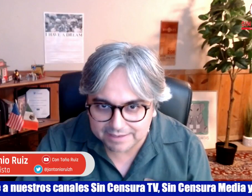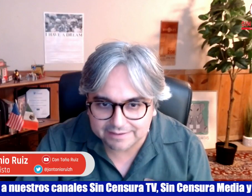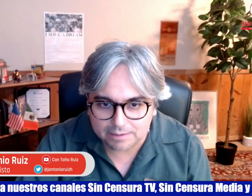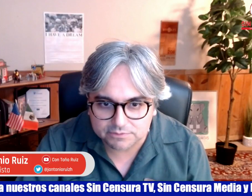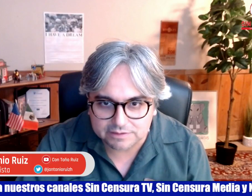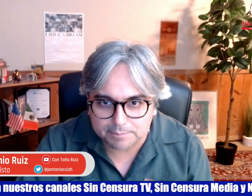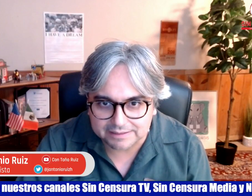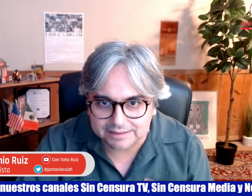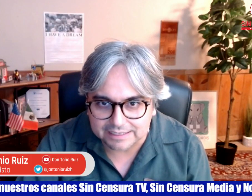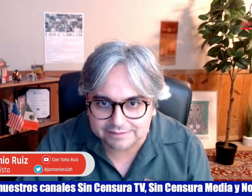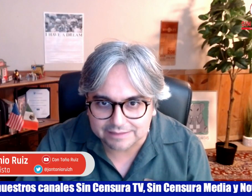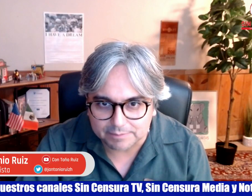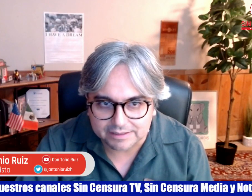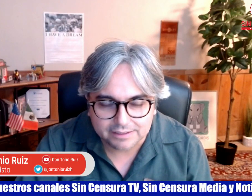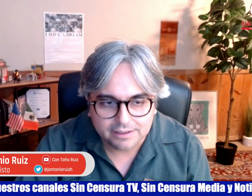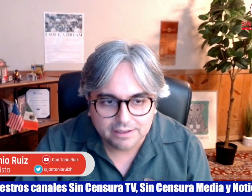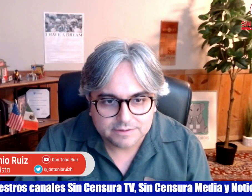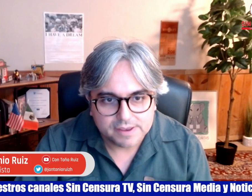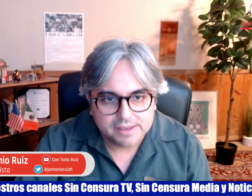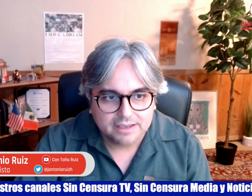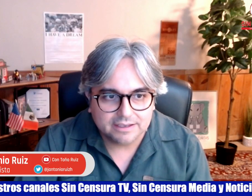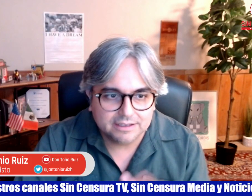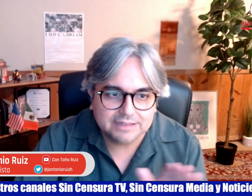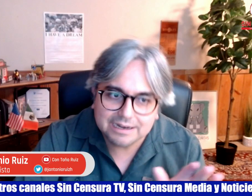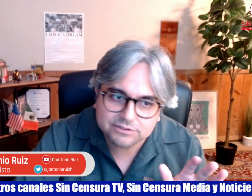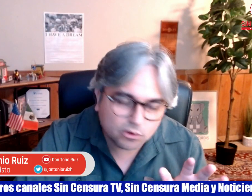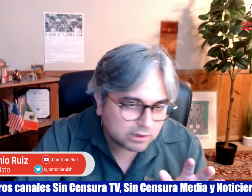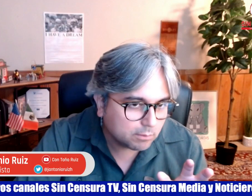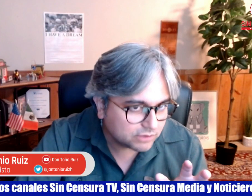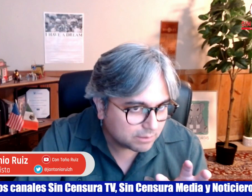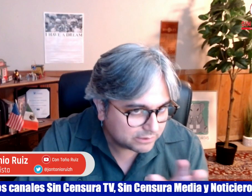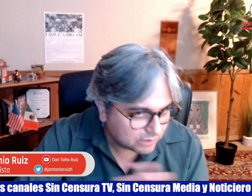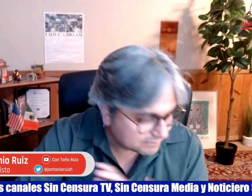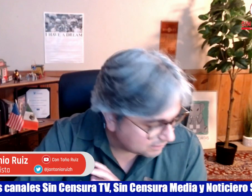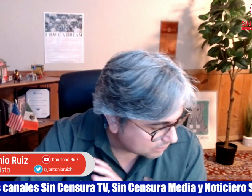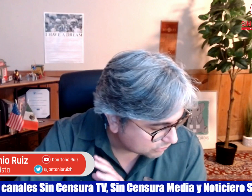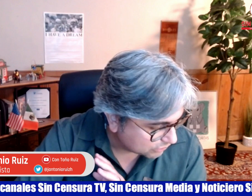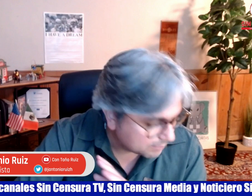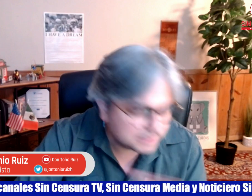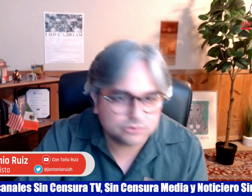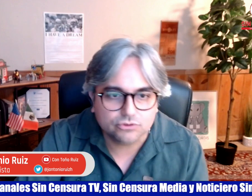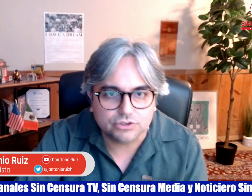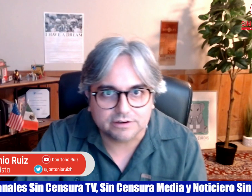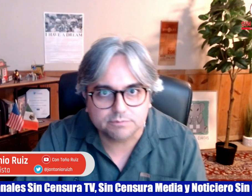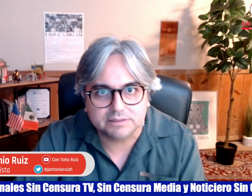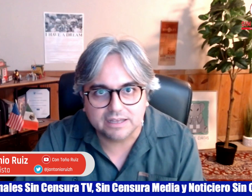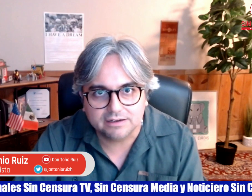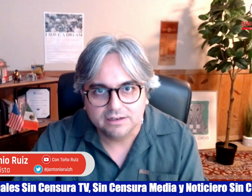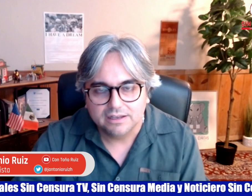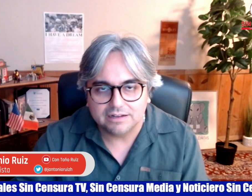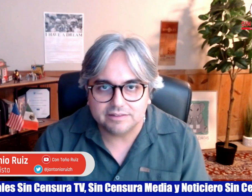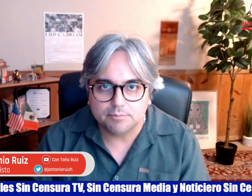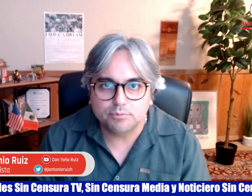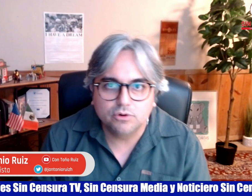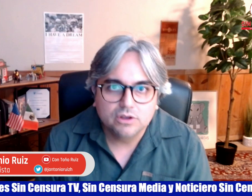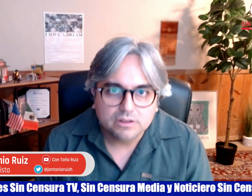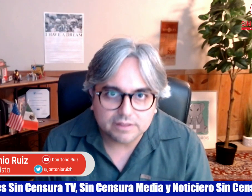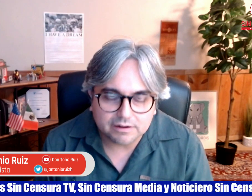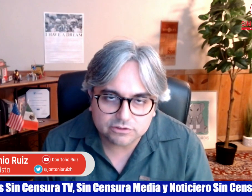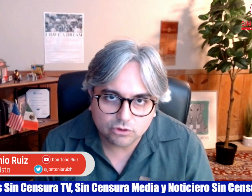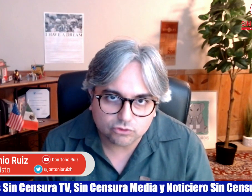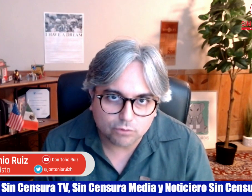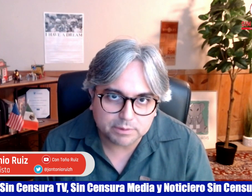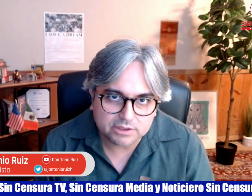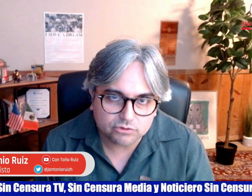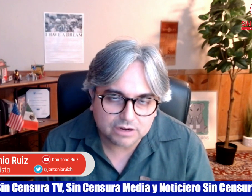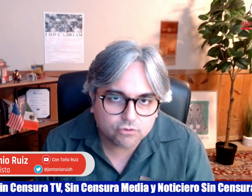¿Qué le parece que vamos a esa parte directamente? Dalila Escobar, como siempre, hizo una serie de cuestionamientos sin respetar el tiempo del